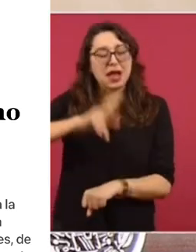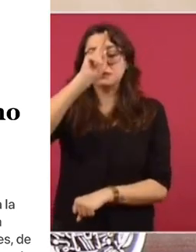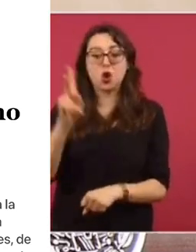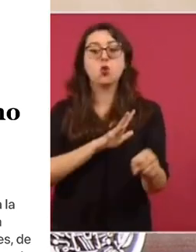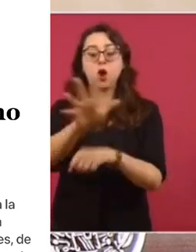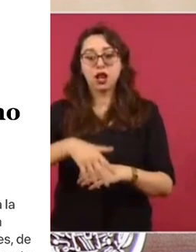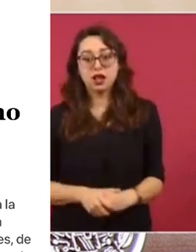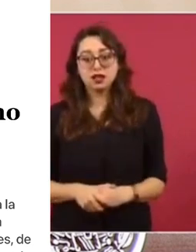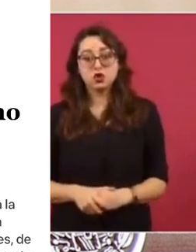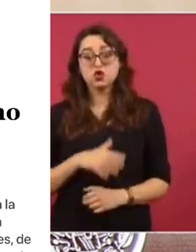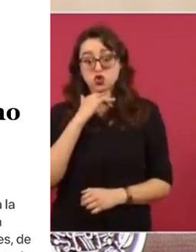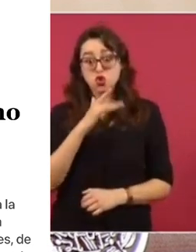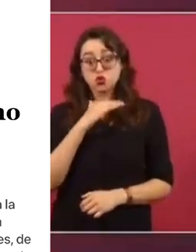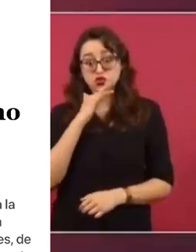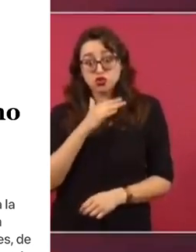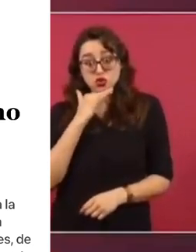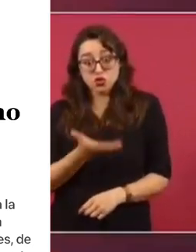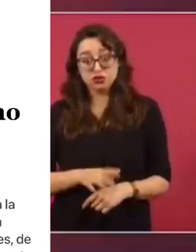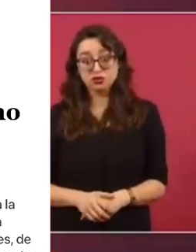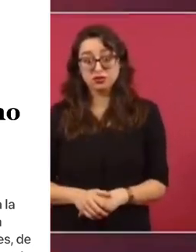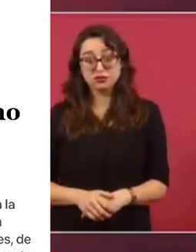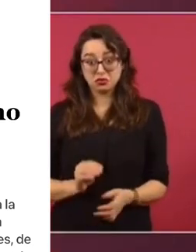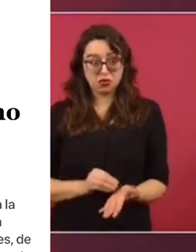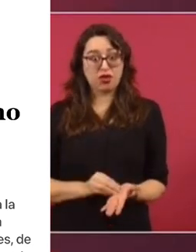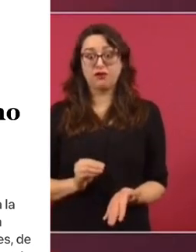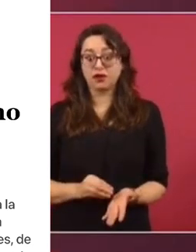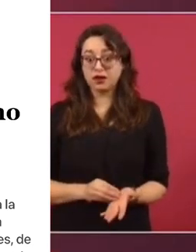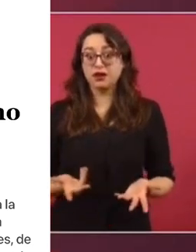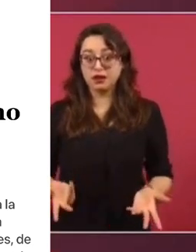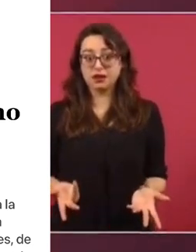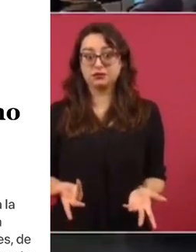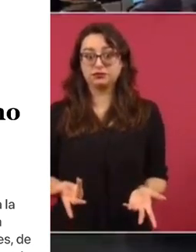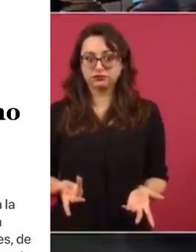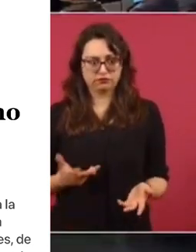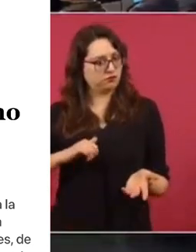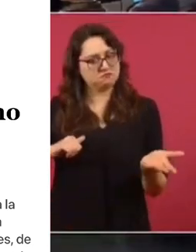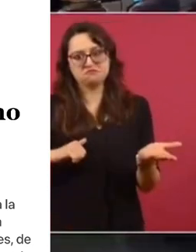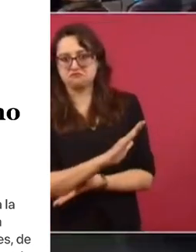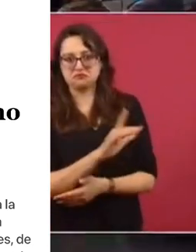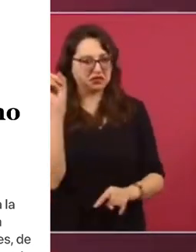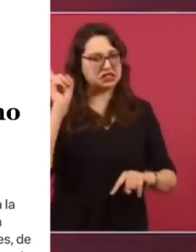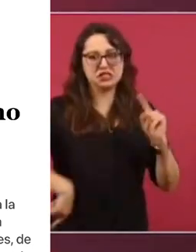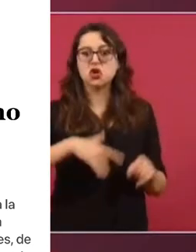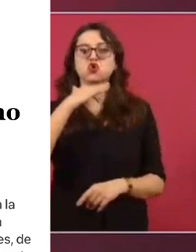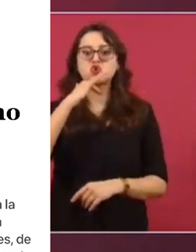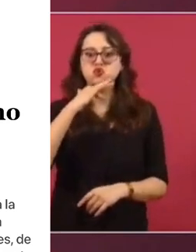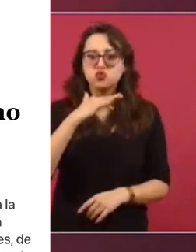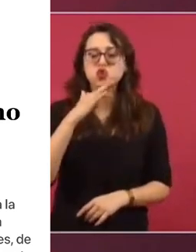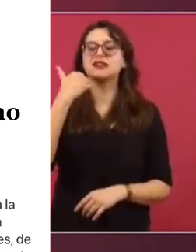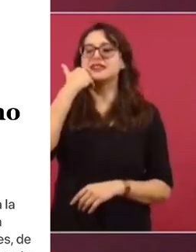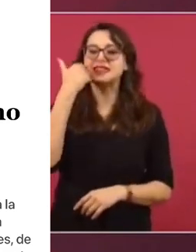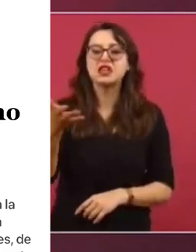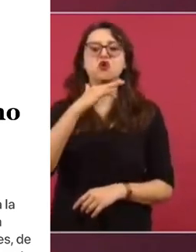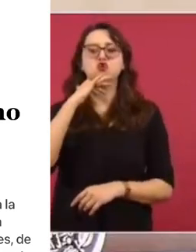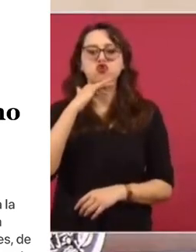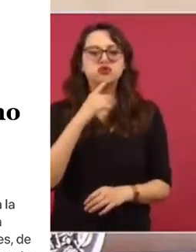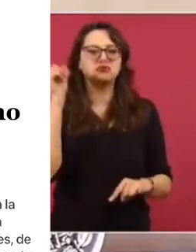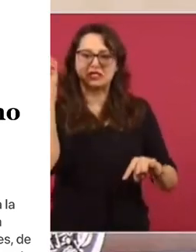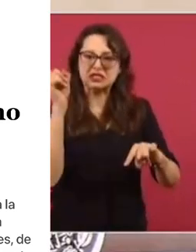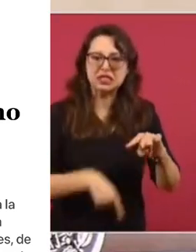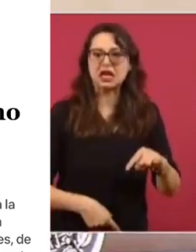era la corrupción. Todavía sigue habiendo, pero se está enfrentando porque queremos desterrarla. Y la